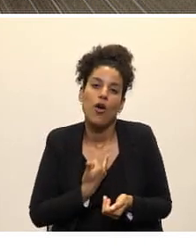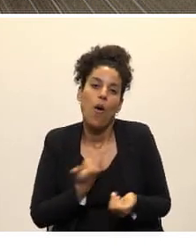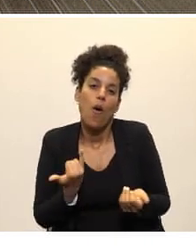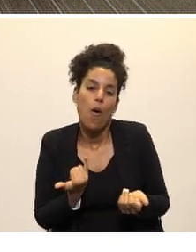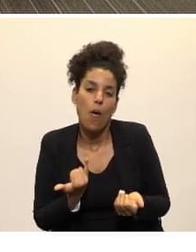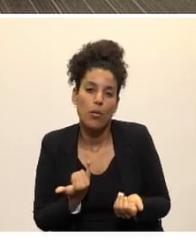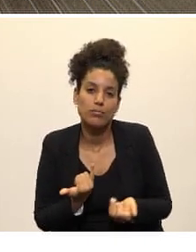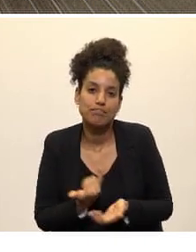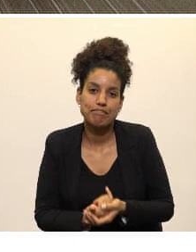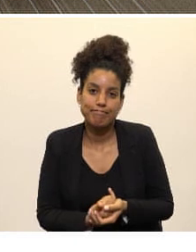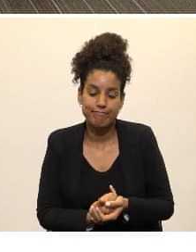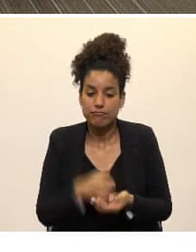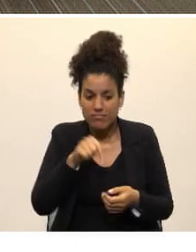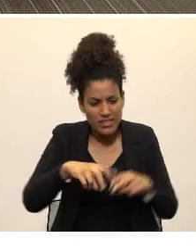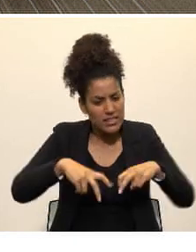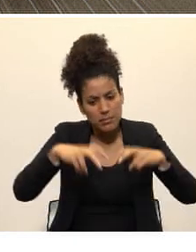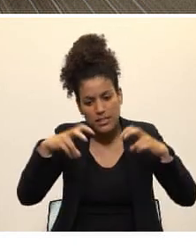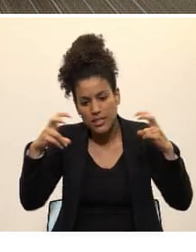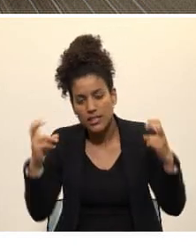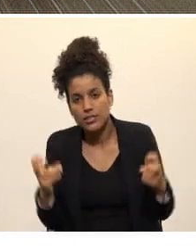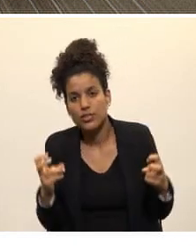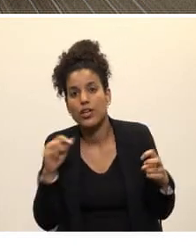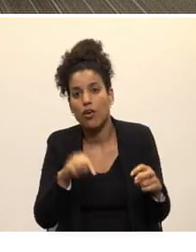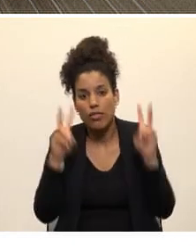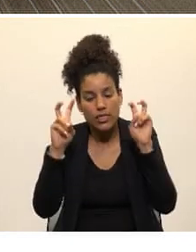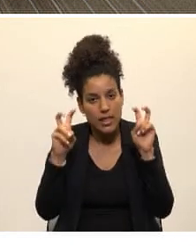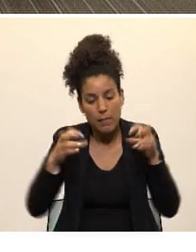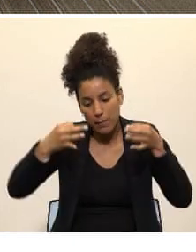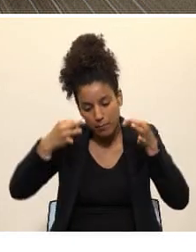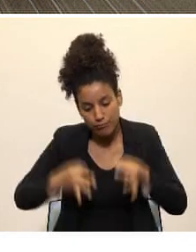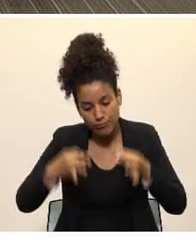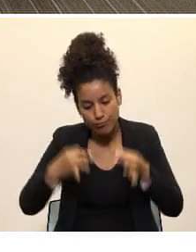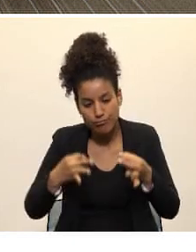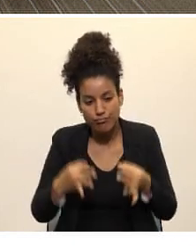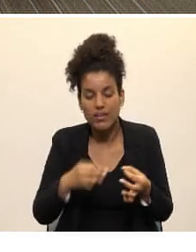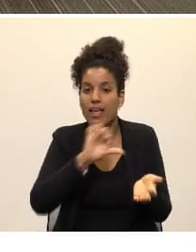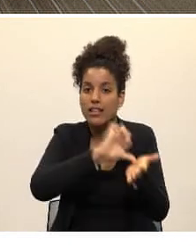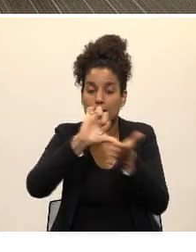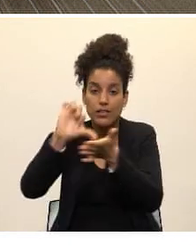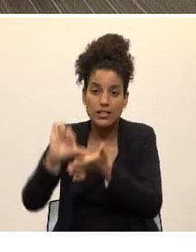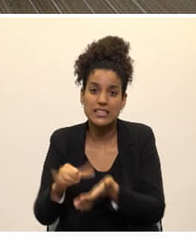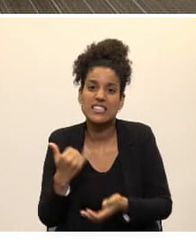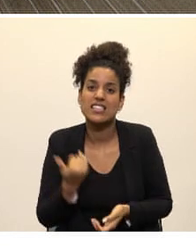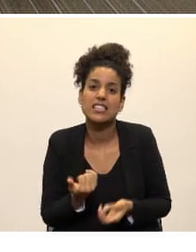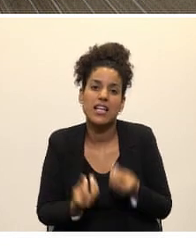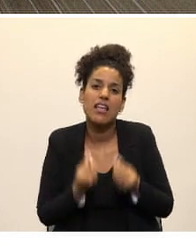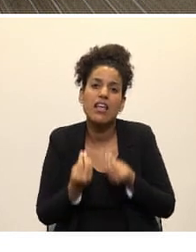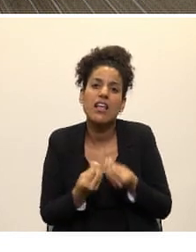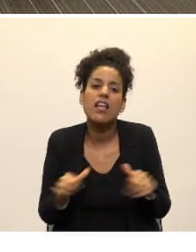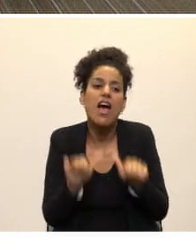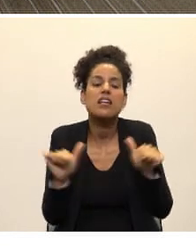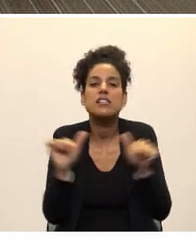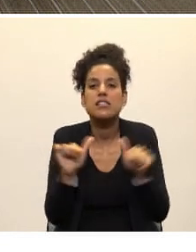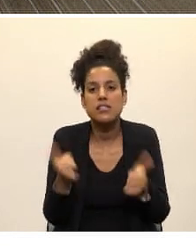forma también todas estas investigaciones con cuestiones más concretas de qué hacer en territorio y de cómo repensar los territorios también,